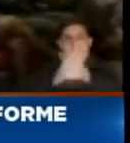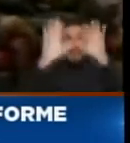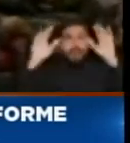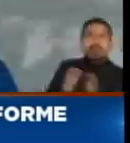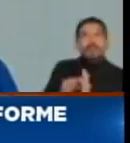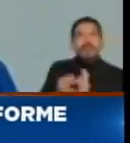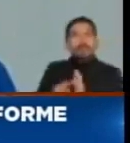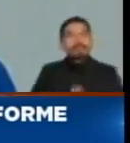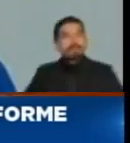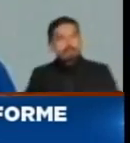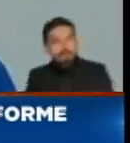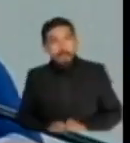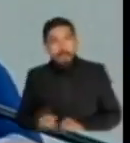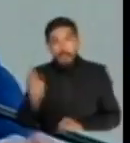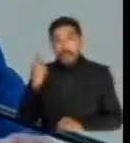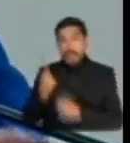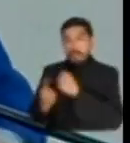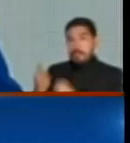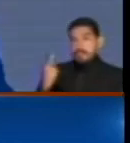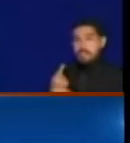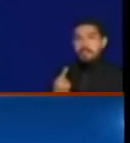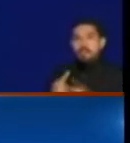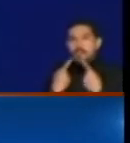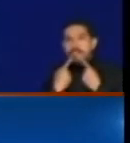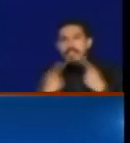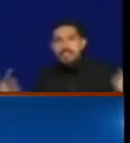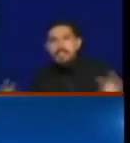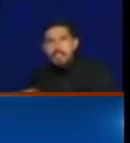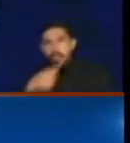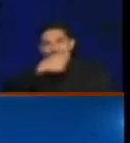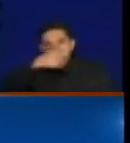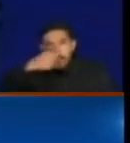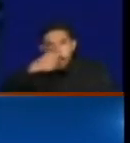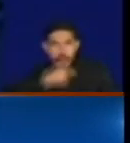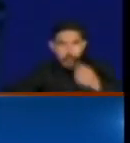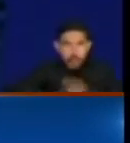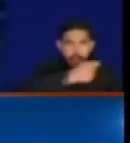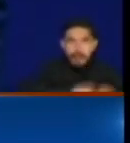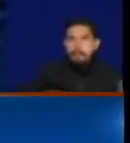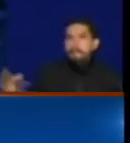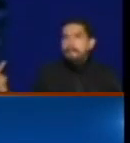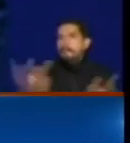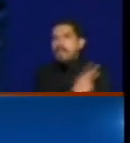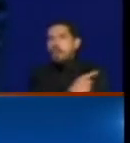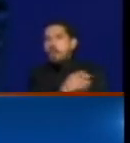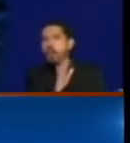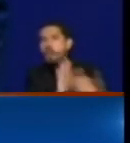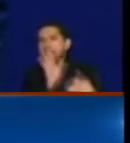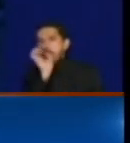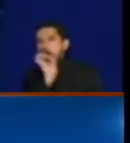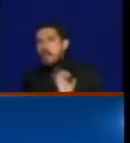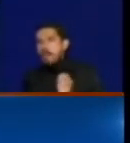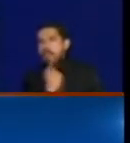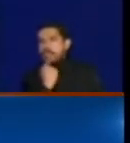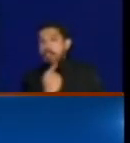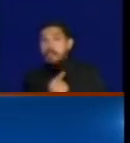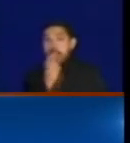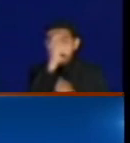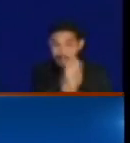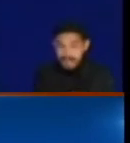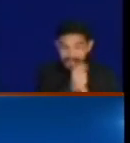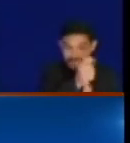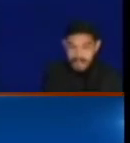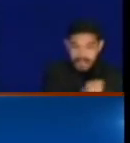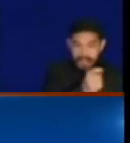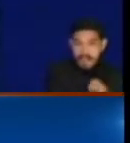narcotráfico. El año pasado declaramos al narcotráfico como el principal enemigo del Ecuador, a la minería ilegal como